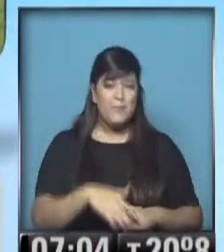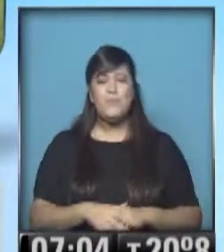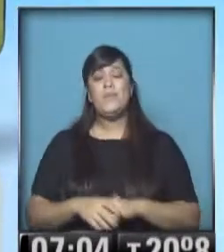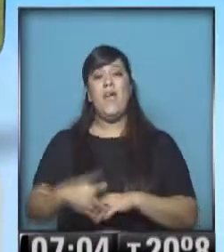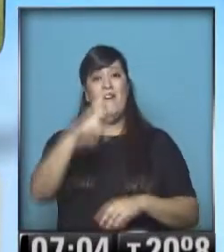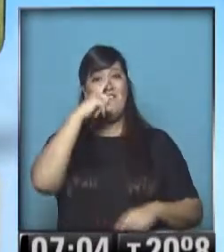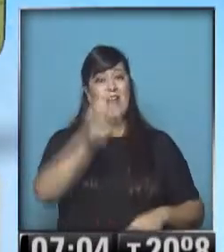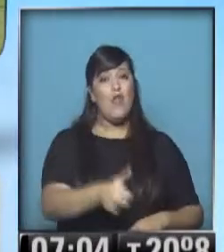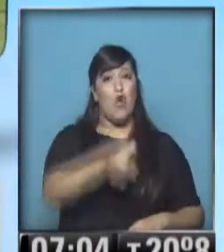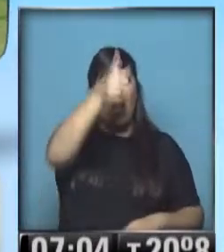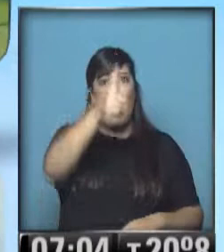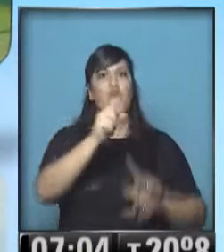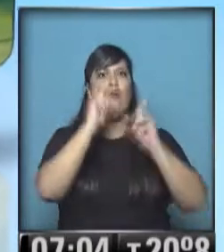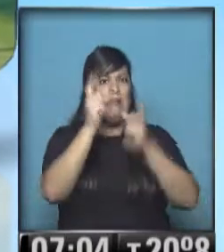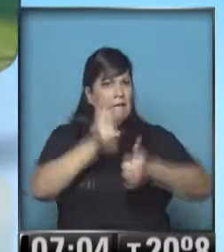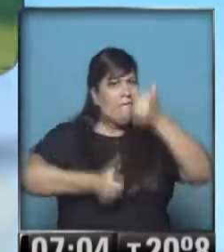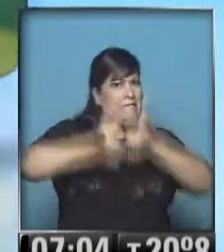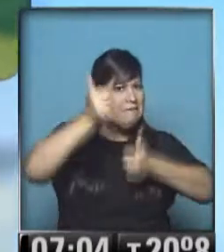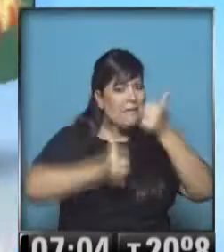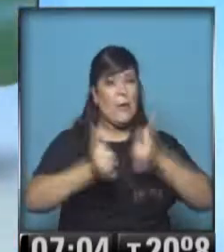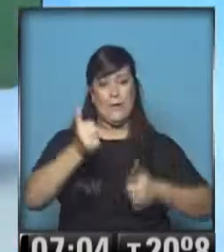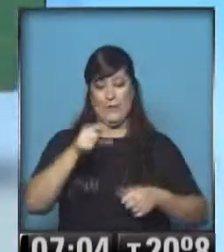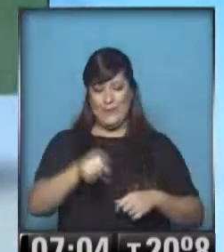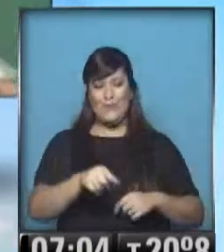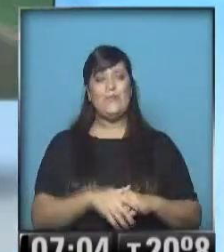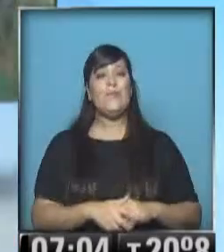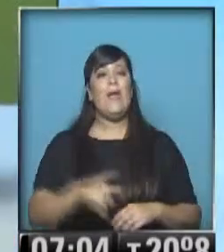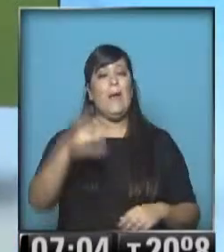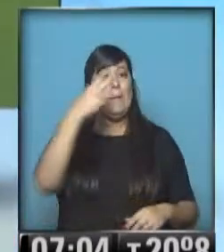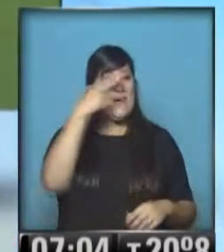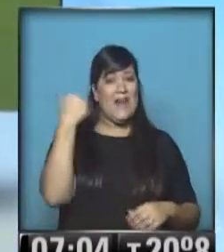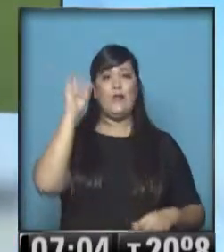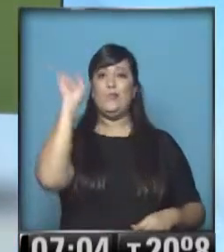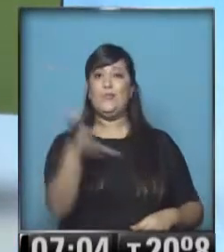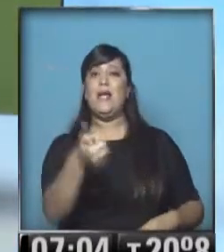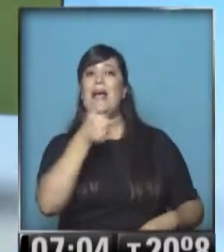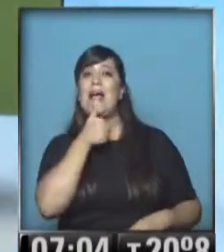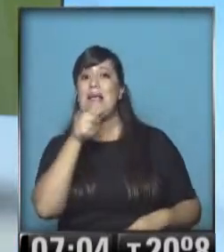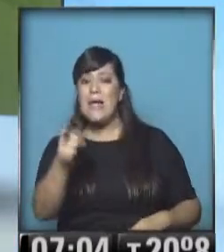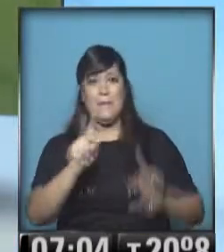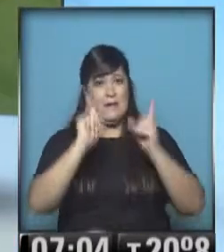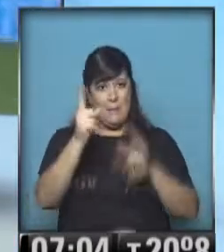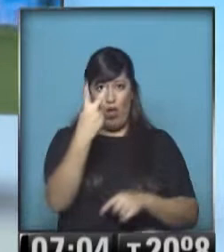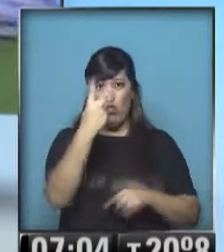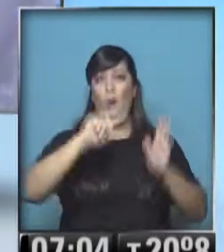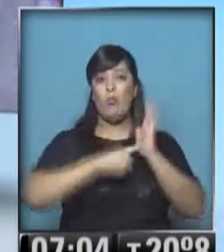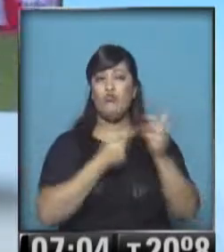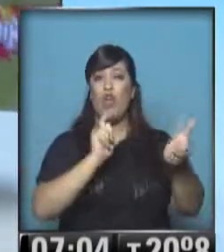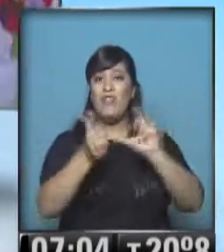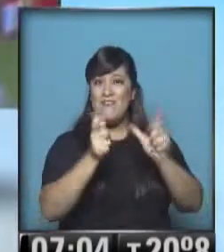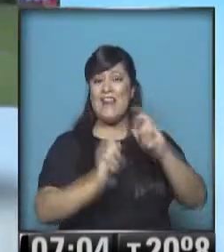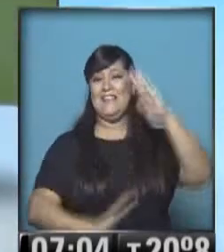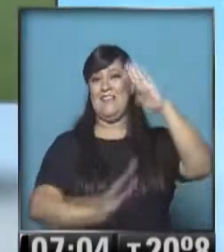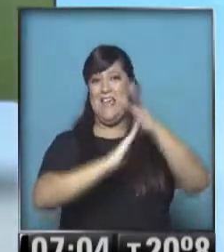Belgrano ganó y se suma a la pelea. En el cierre de la novena fecha, el Pirata venció a Quilmes en Córdoba y quedó a 2 puntos de los